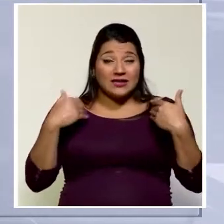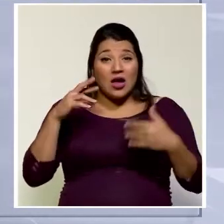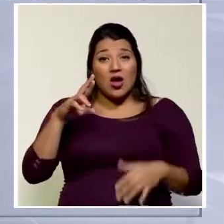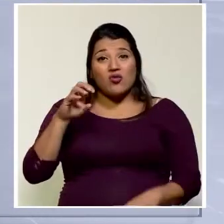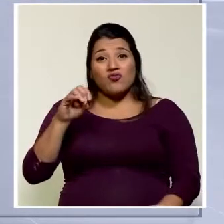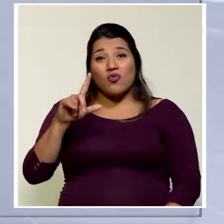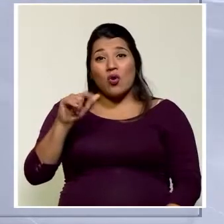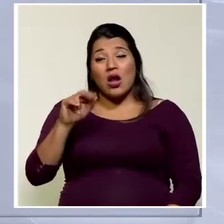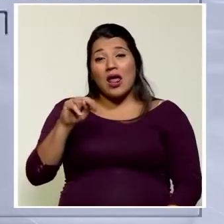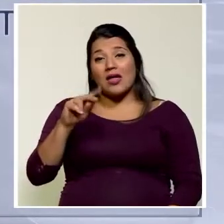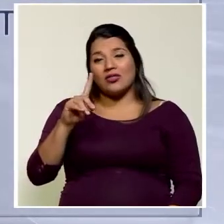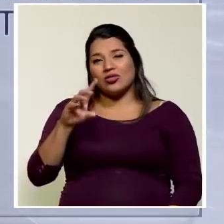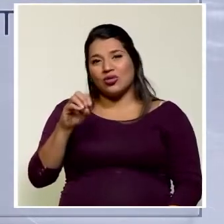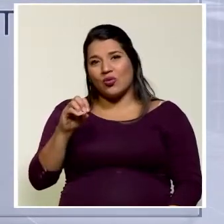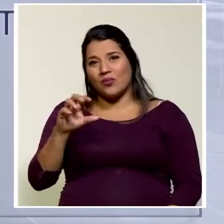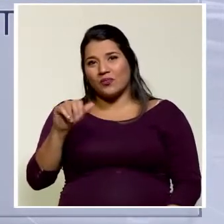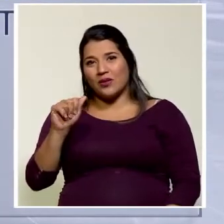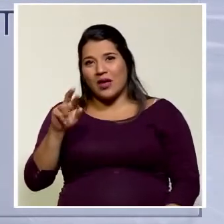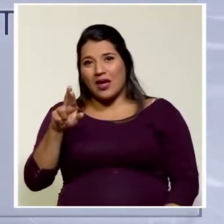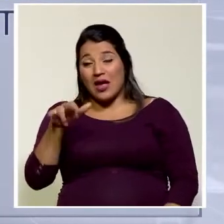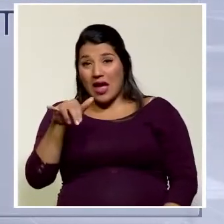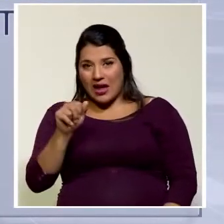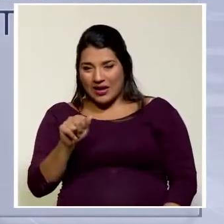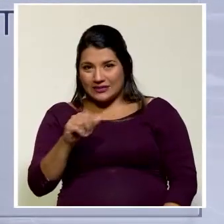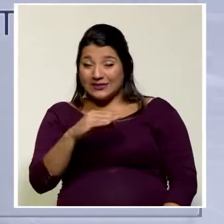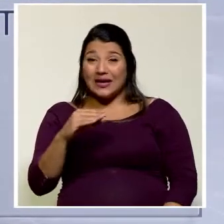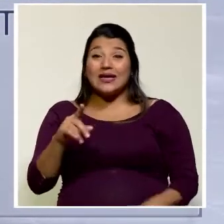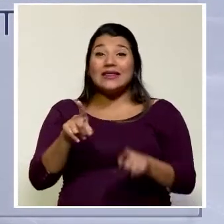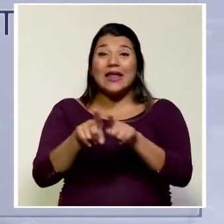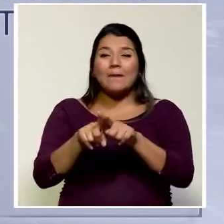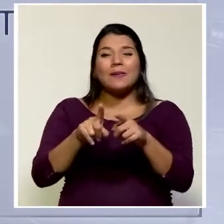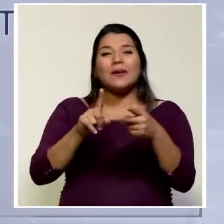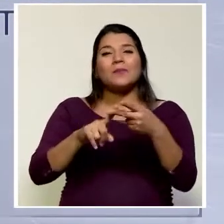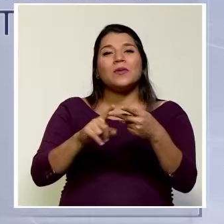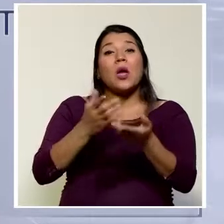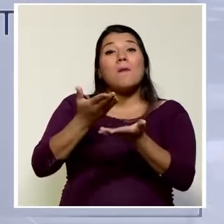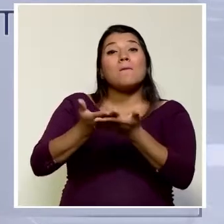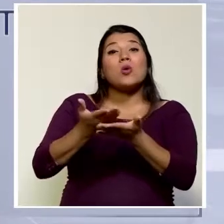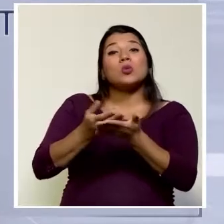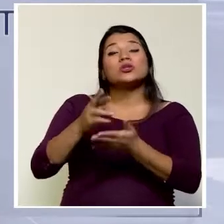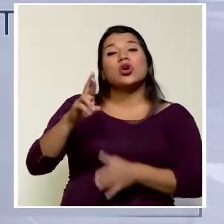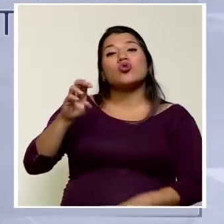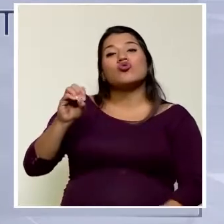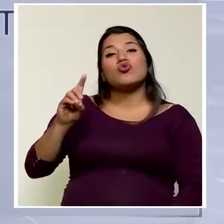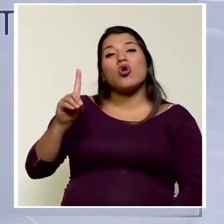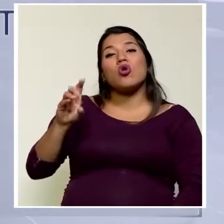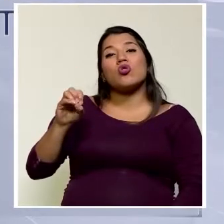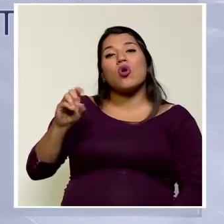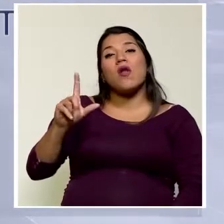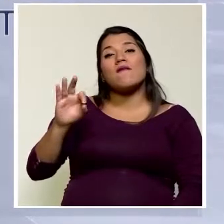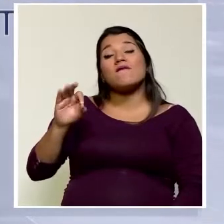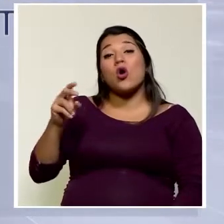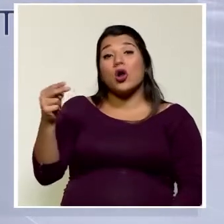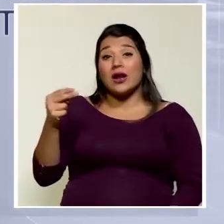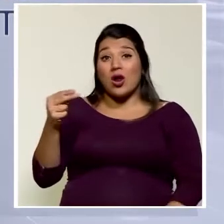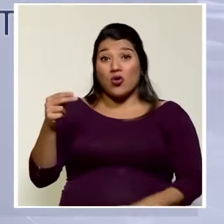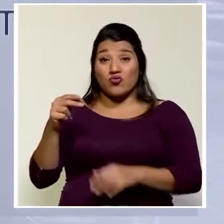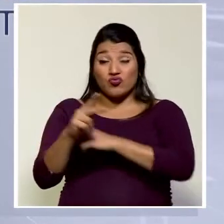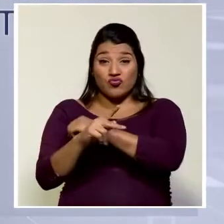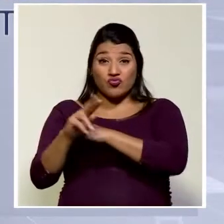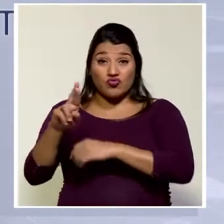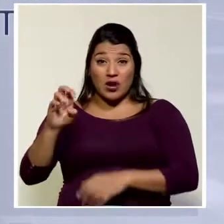Araya, la planteamiento de don Rodolfo Hernández del Republicano Social Cristiano de colocar a